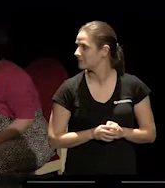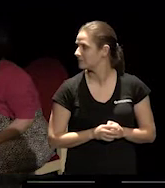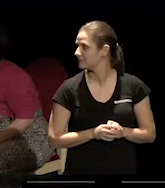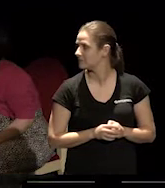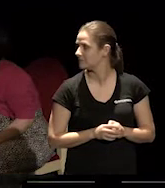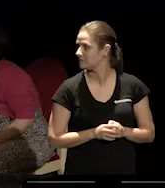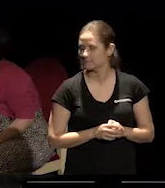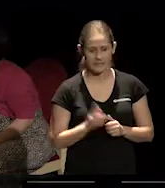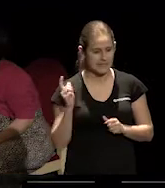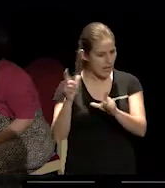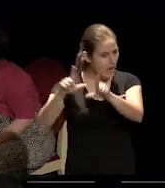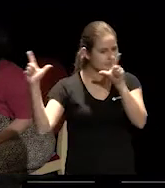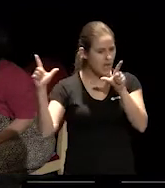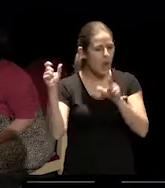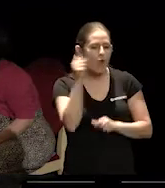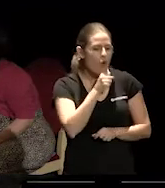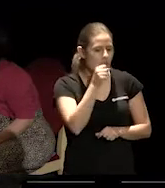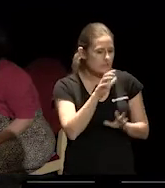Vale, este es el cartel del concierto del último...